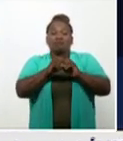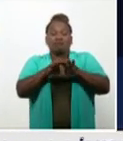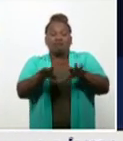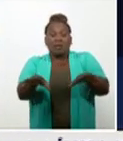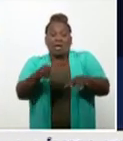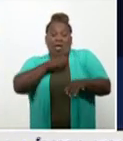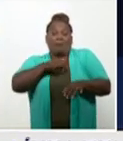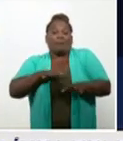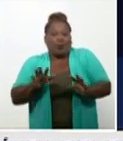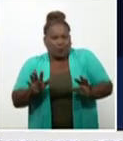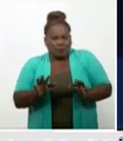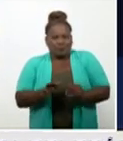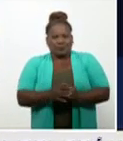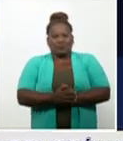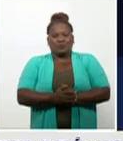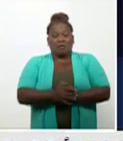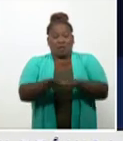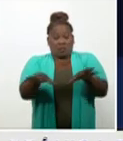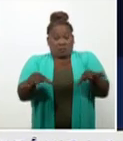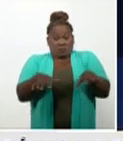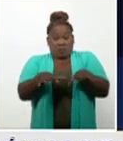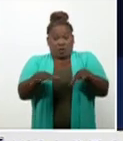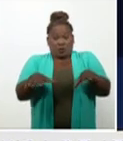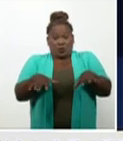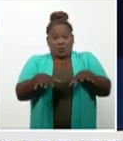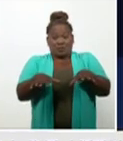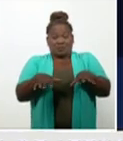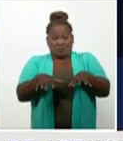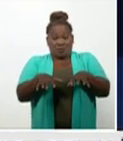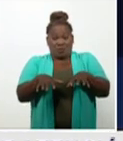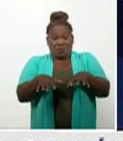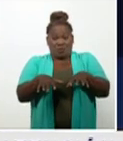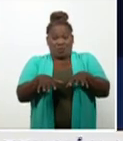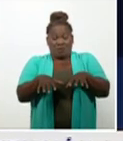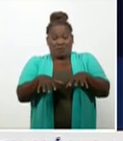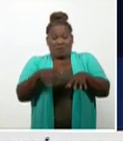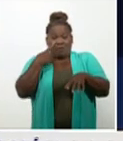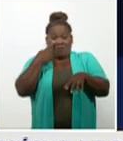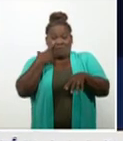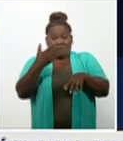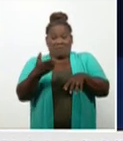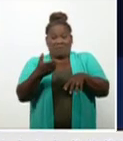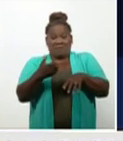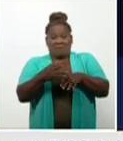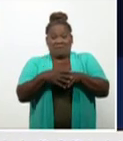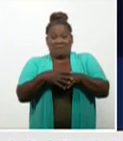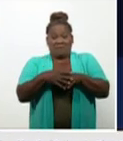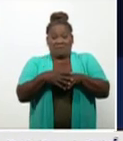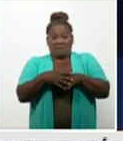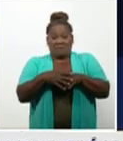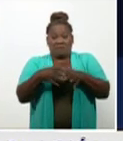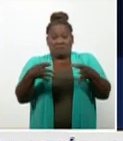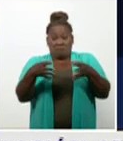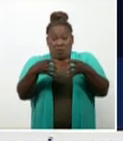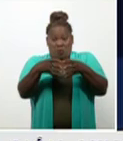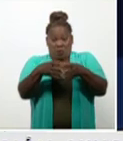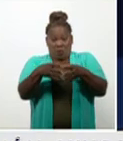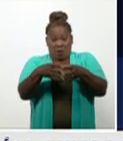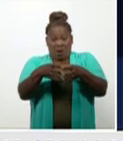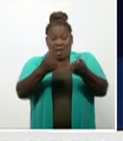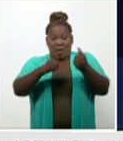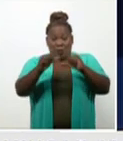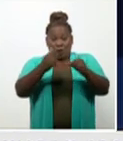ejemplo, que es la situación que se nos ha dado, la transmisión que se nos ha dado en el colectivo de los laboratorios AICA, bueno,